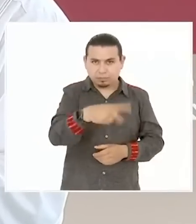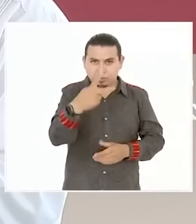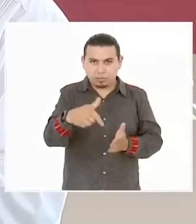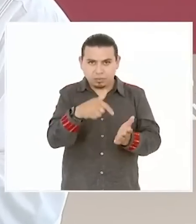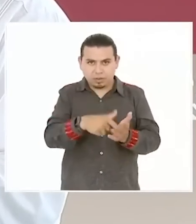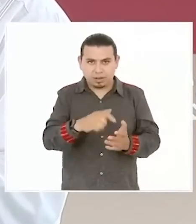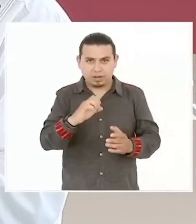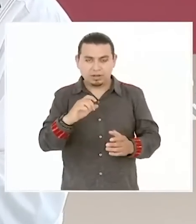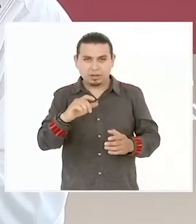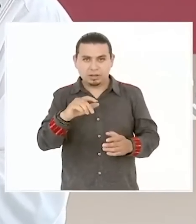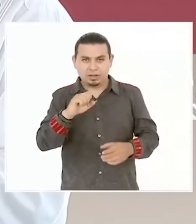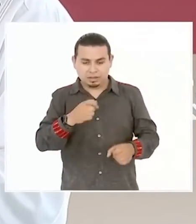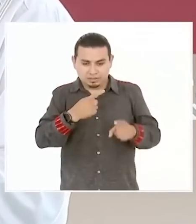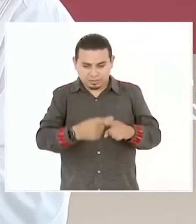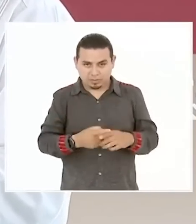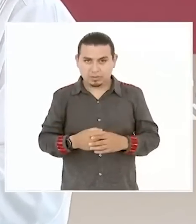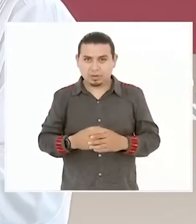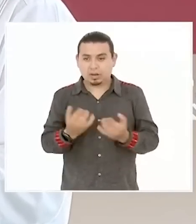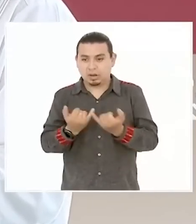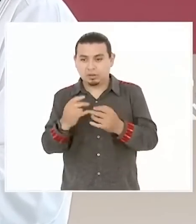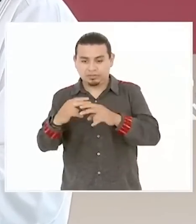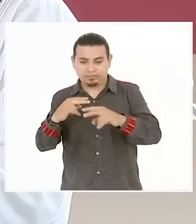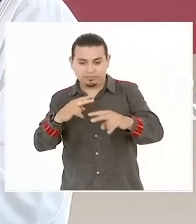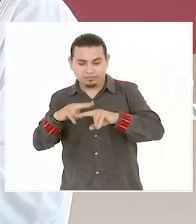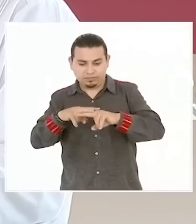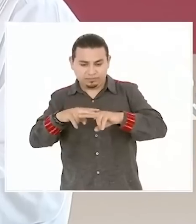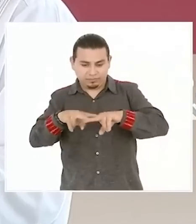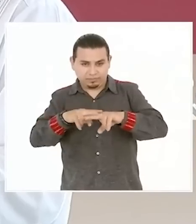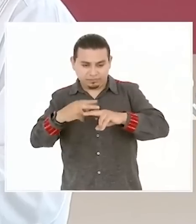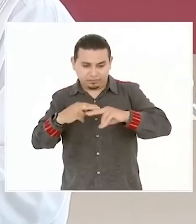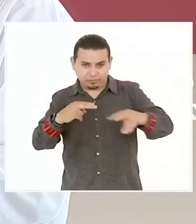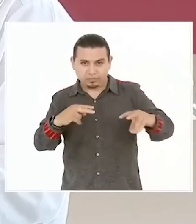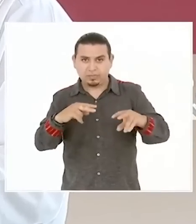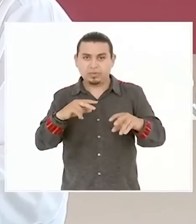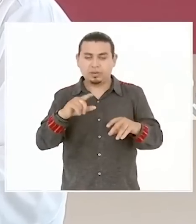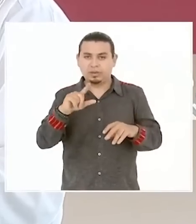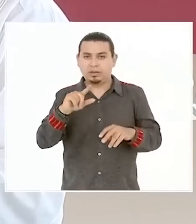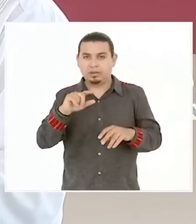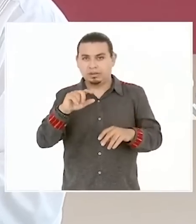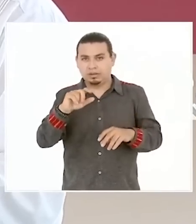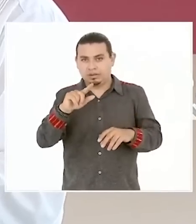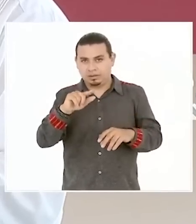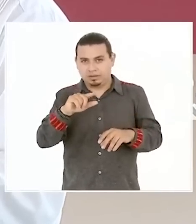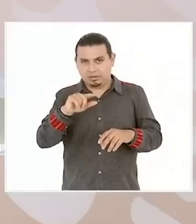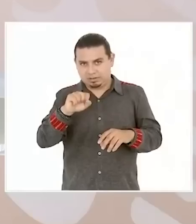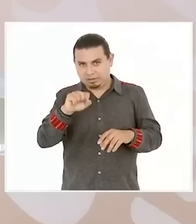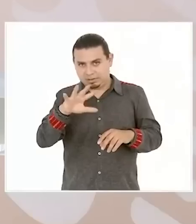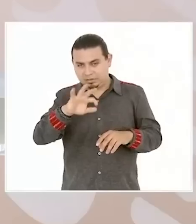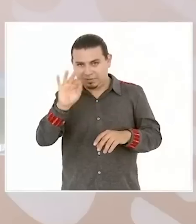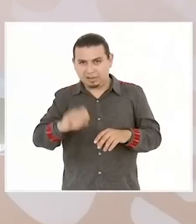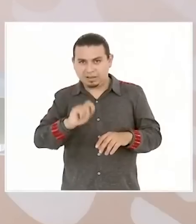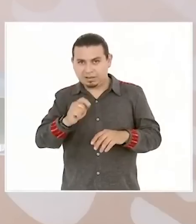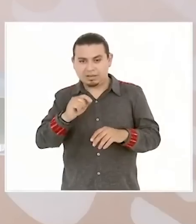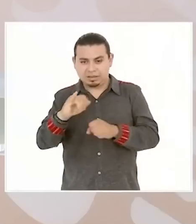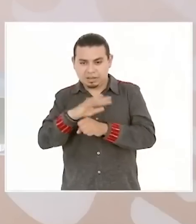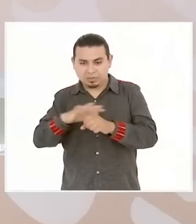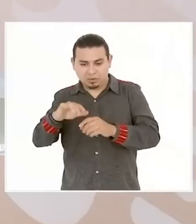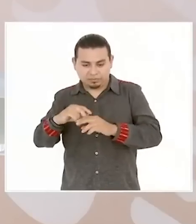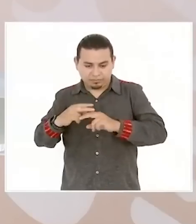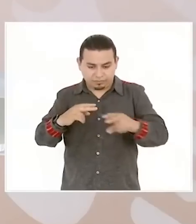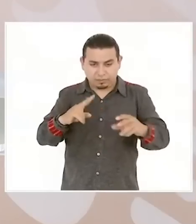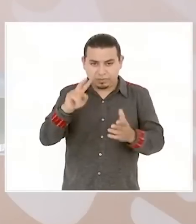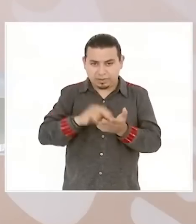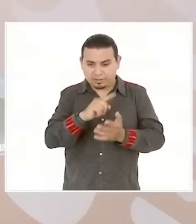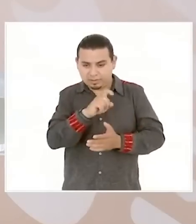La rehabilitación del ferrocarril del Istmo tiene un avance del 75%. Hemos invertido 2